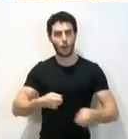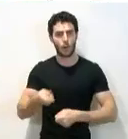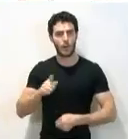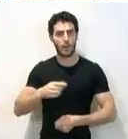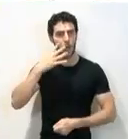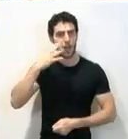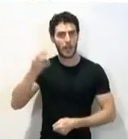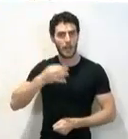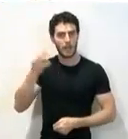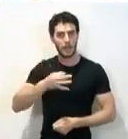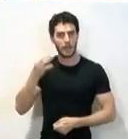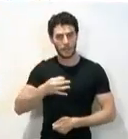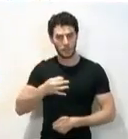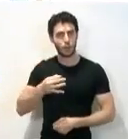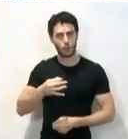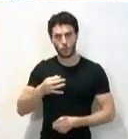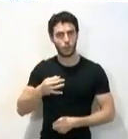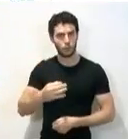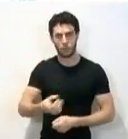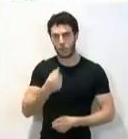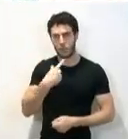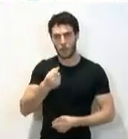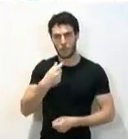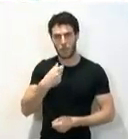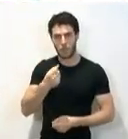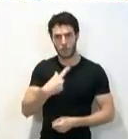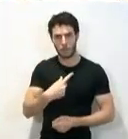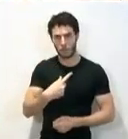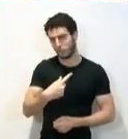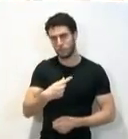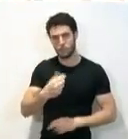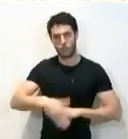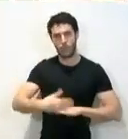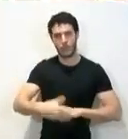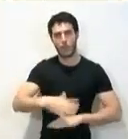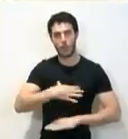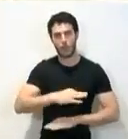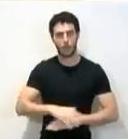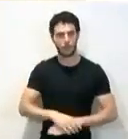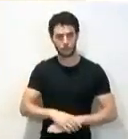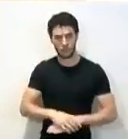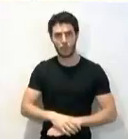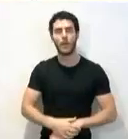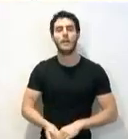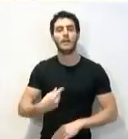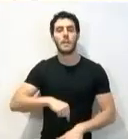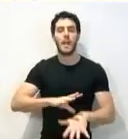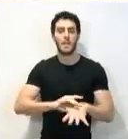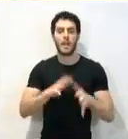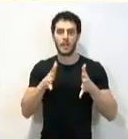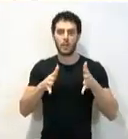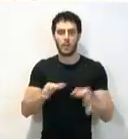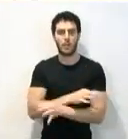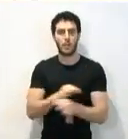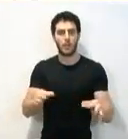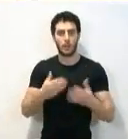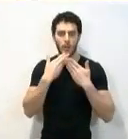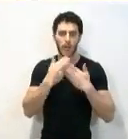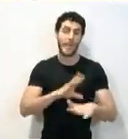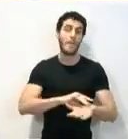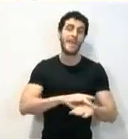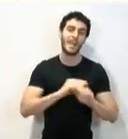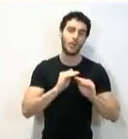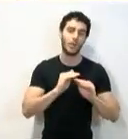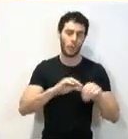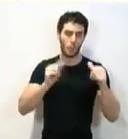riesgos derivados de la compleja ingesta de esta medicación. El paciente, correctamente asesorado por su médico o médica, puede elegir